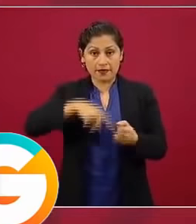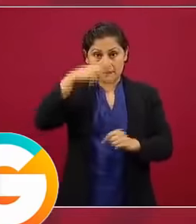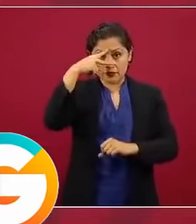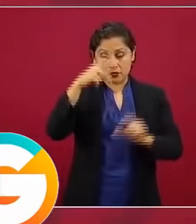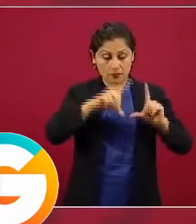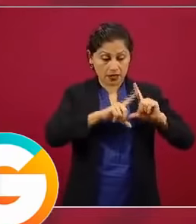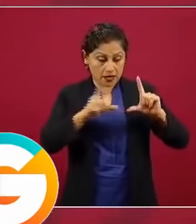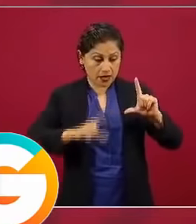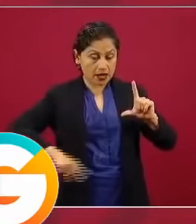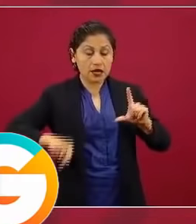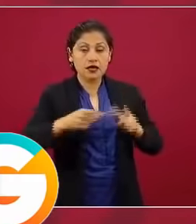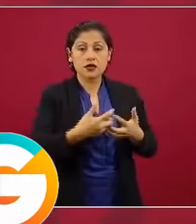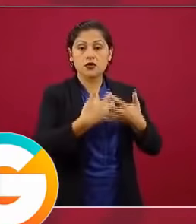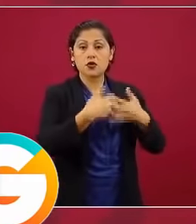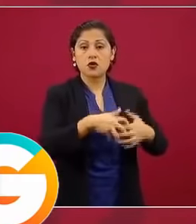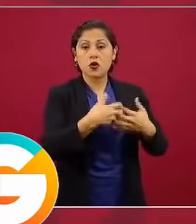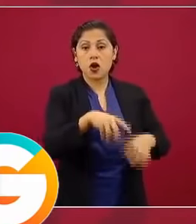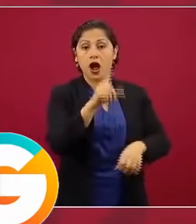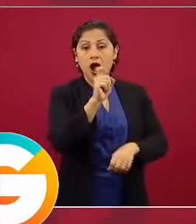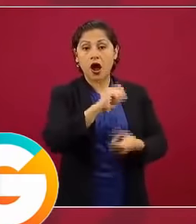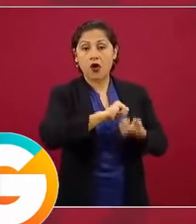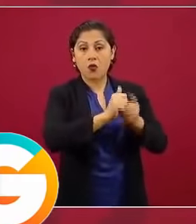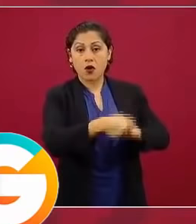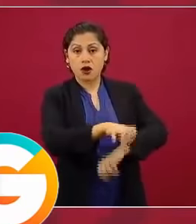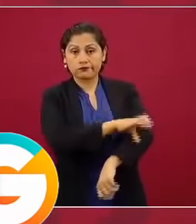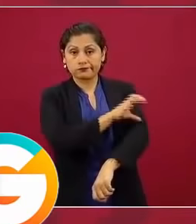generan energía con agua,